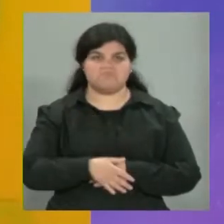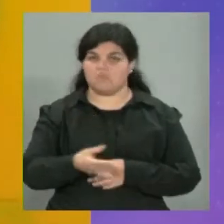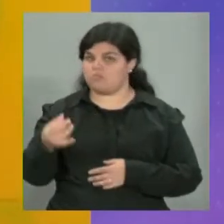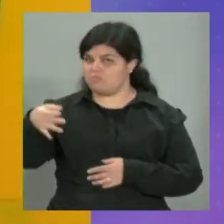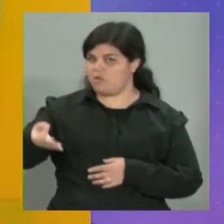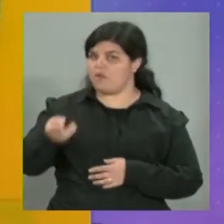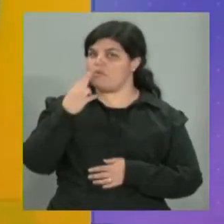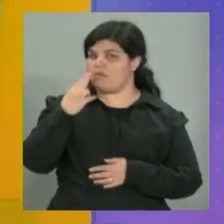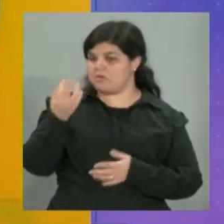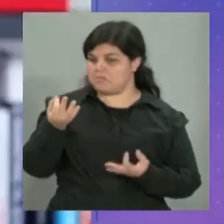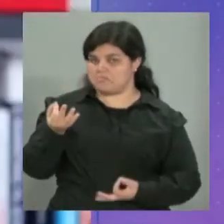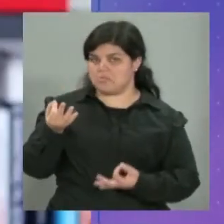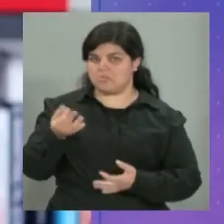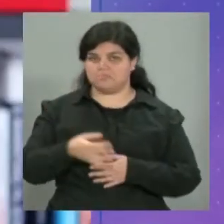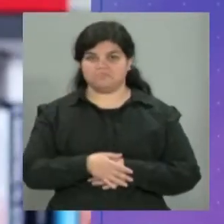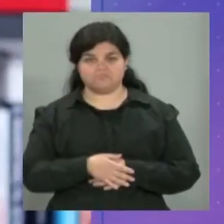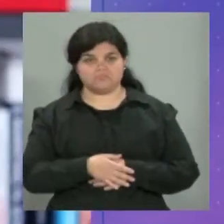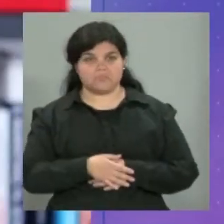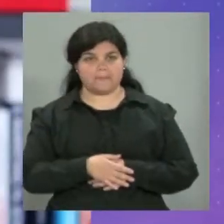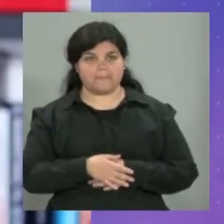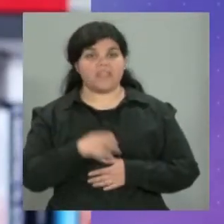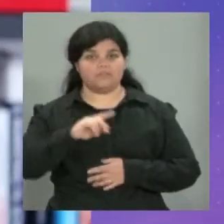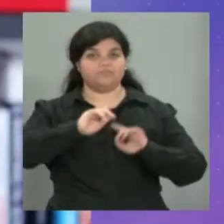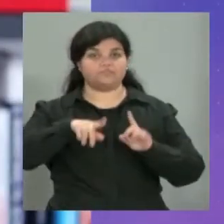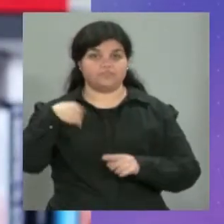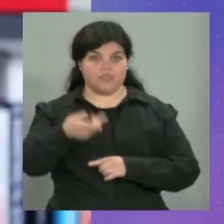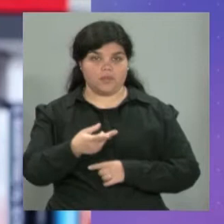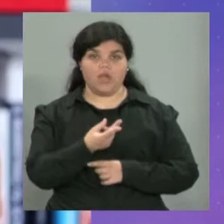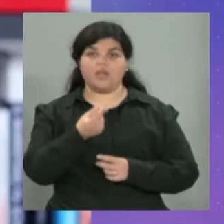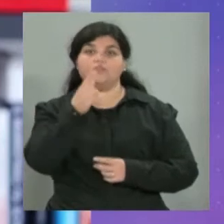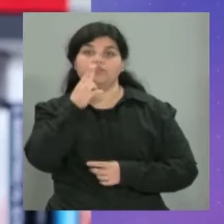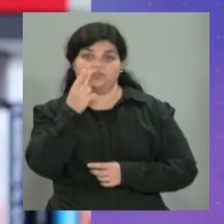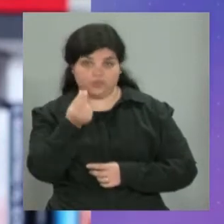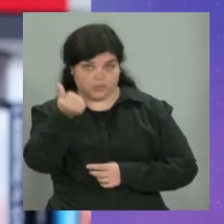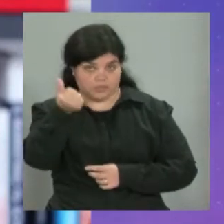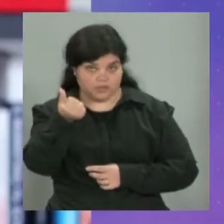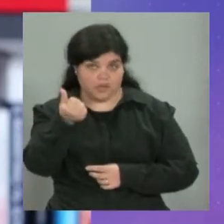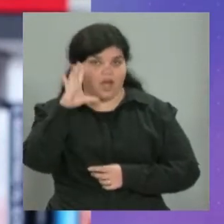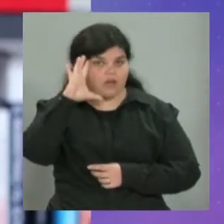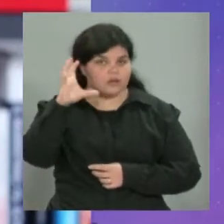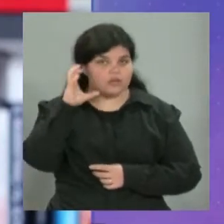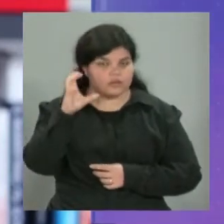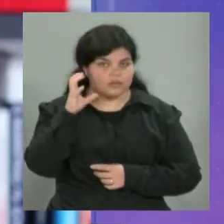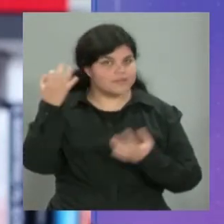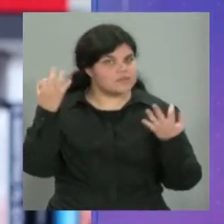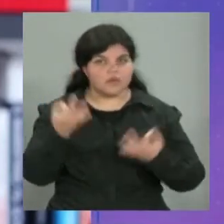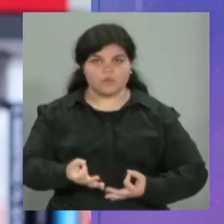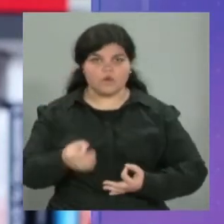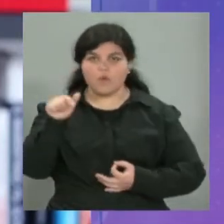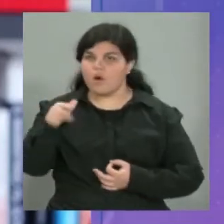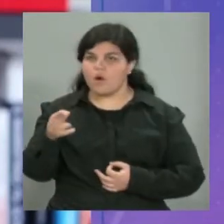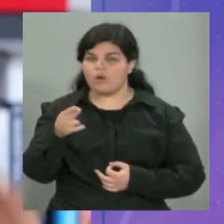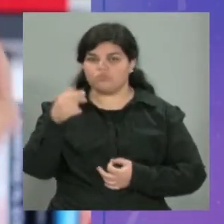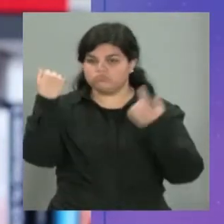sofisticado. Hijo. Entonces, la próxima vez que compres un cigarrillo, recuérdate que muy probablemente no estás comprando